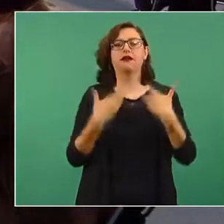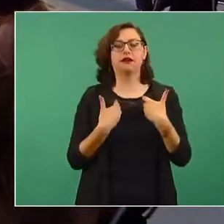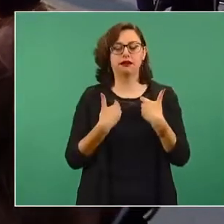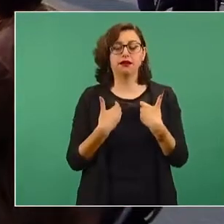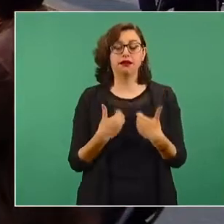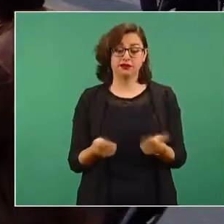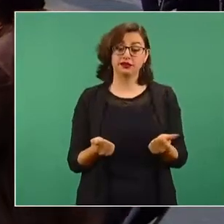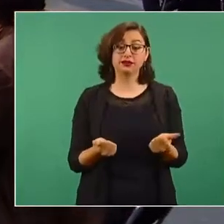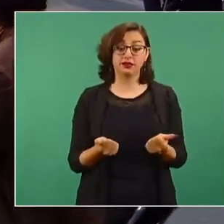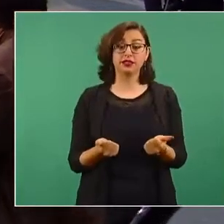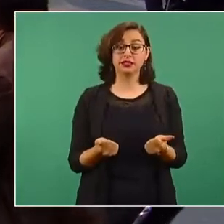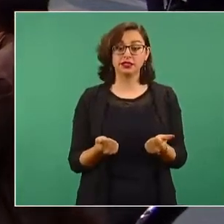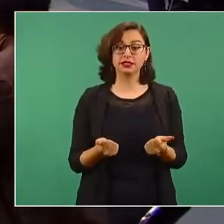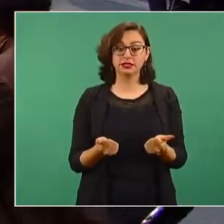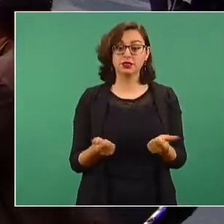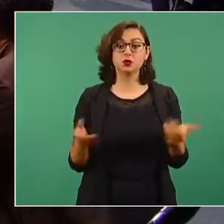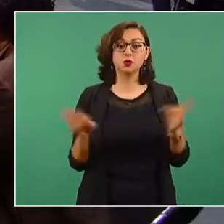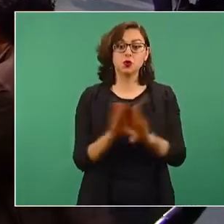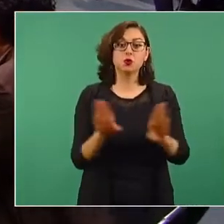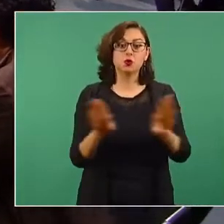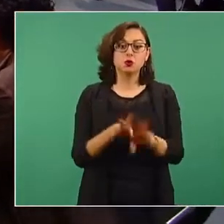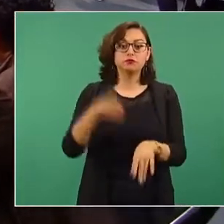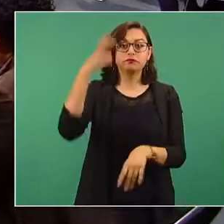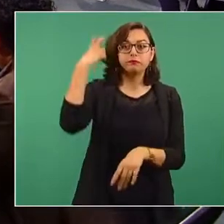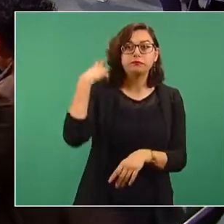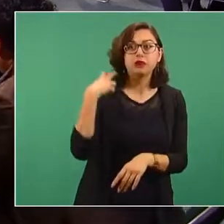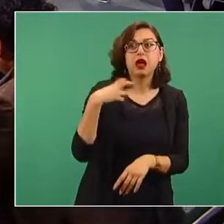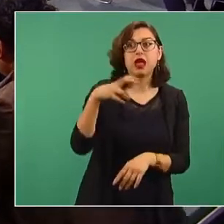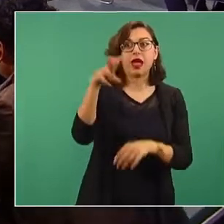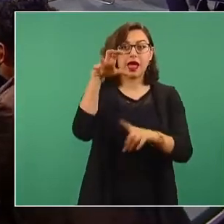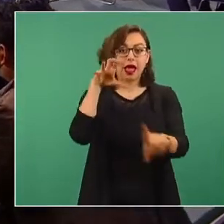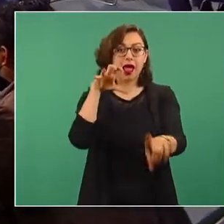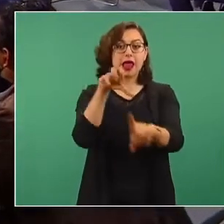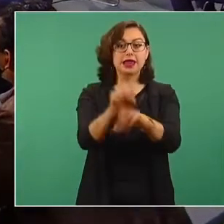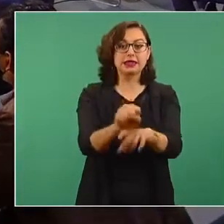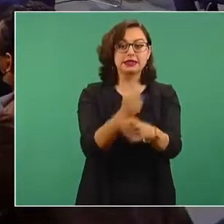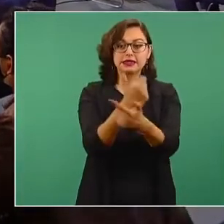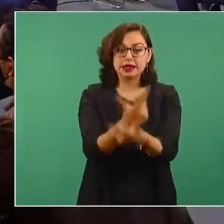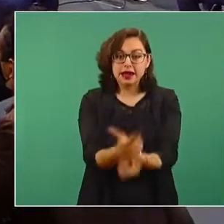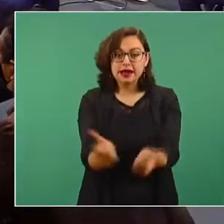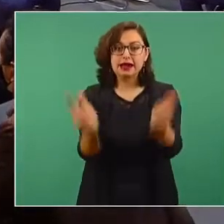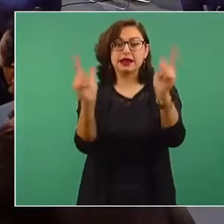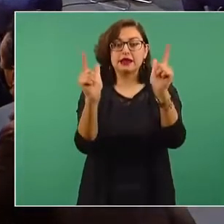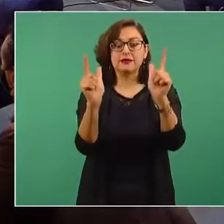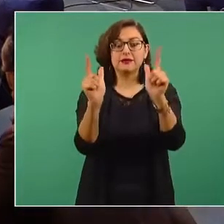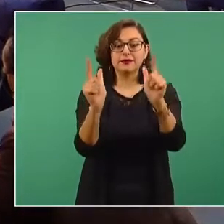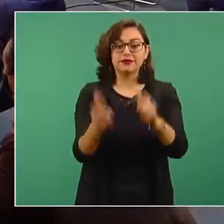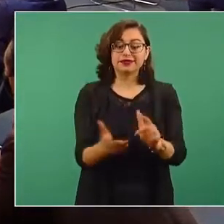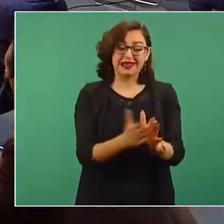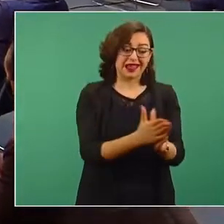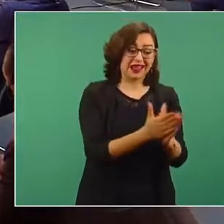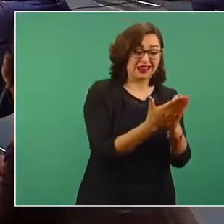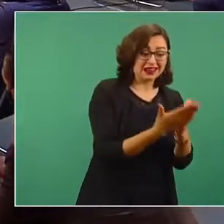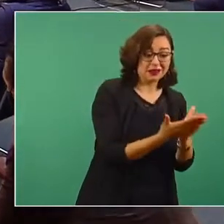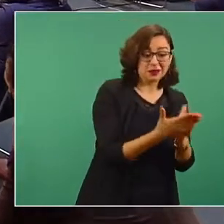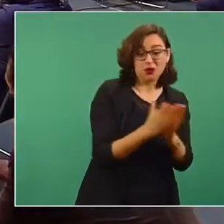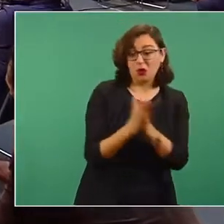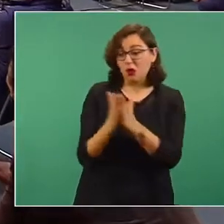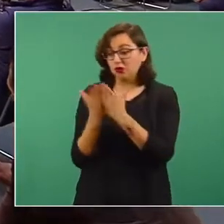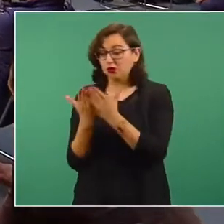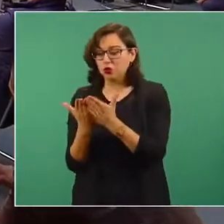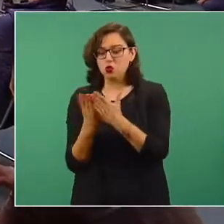El largo viaje hacia la libertad. Esos dos textos son